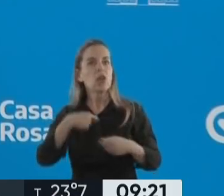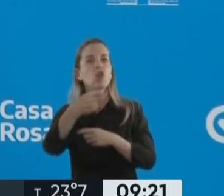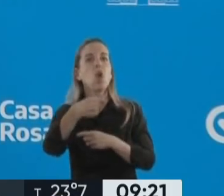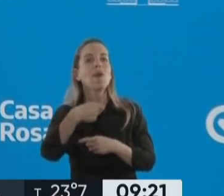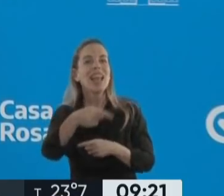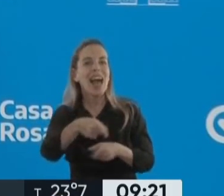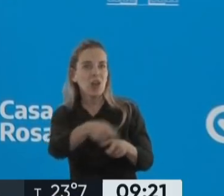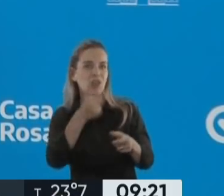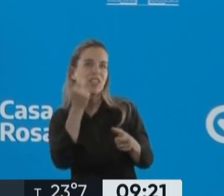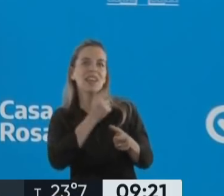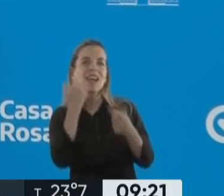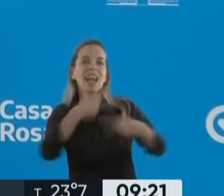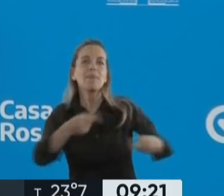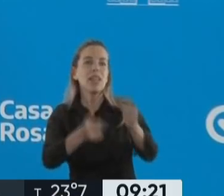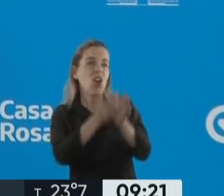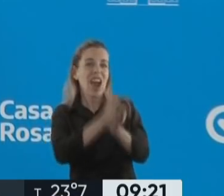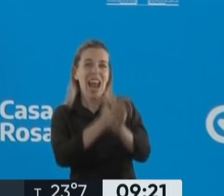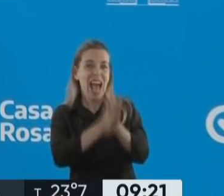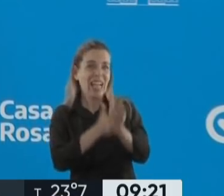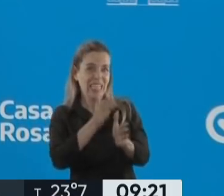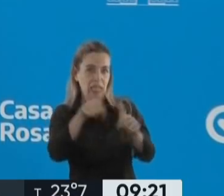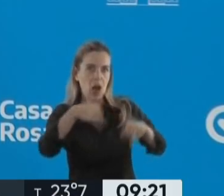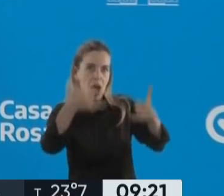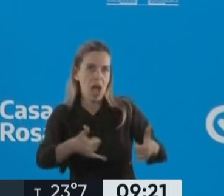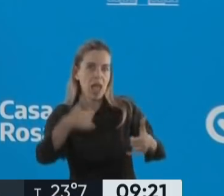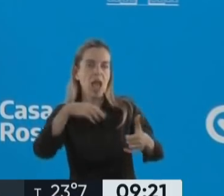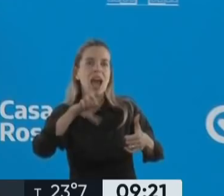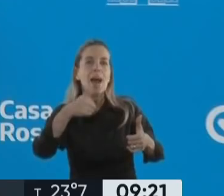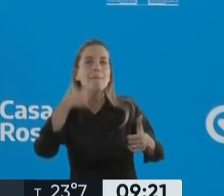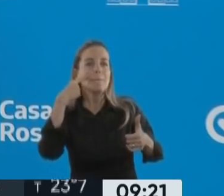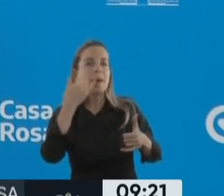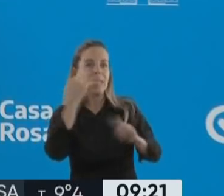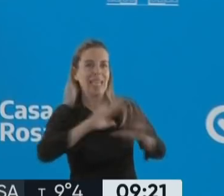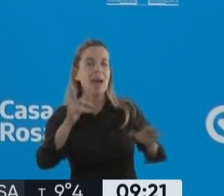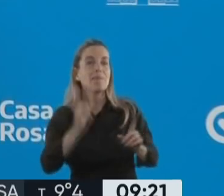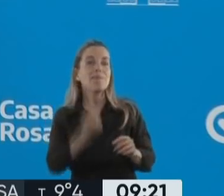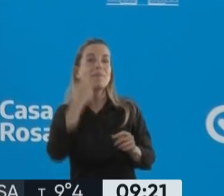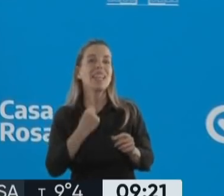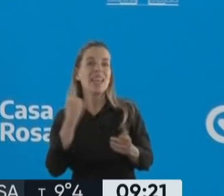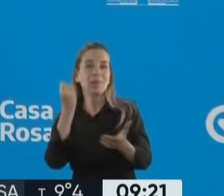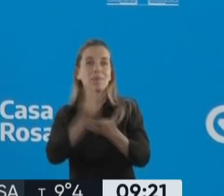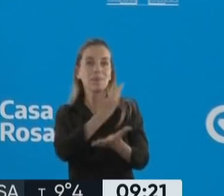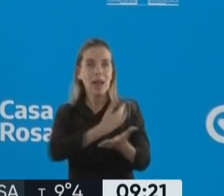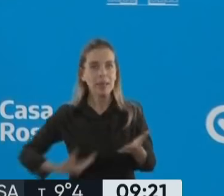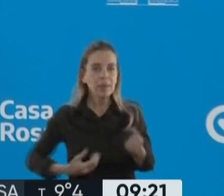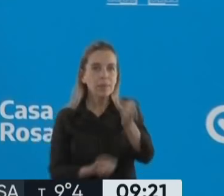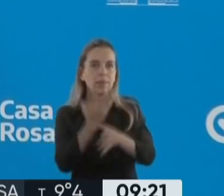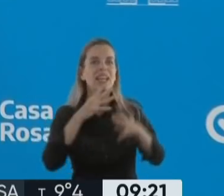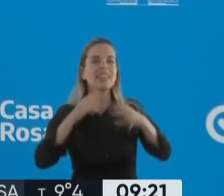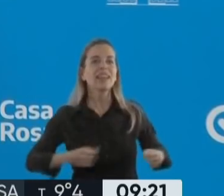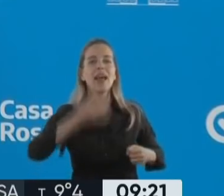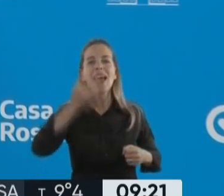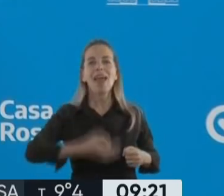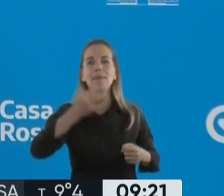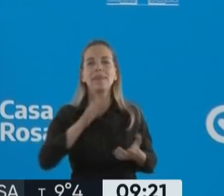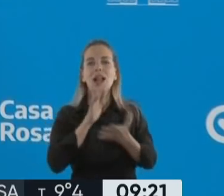acceso a medicamentos gratis y eso está sucediendo a través del PAMI y apenas asumió este gobierno se conformó una secretaría especial para tratar el